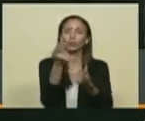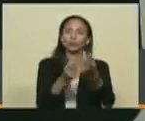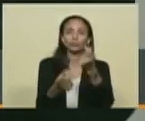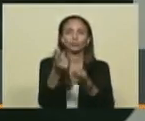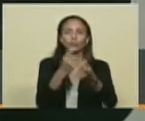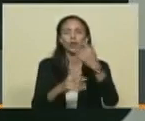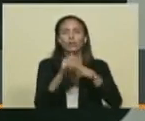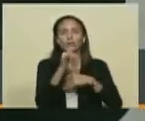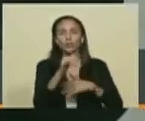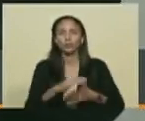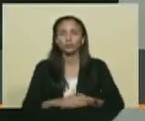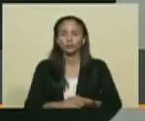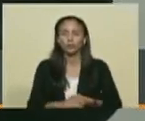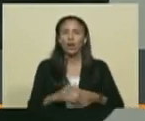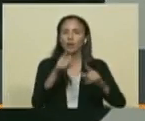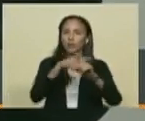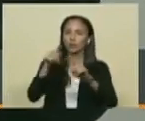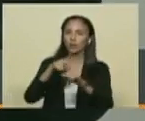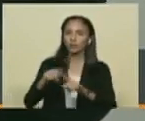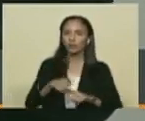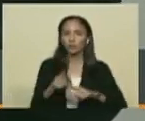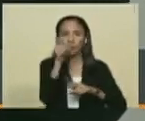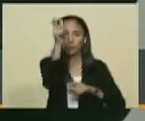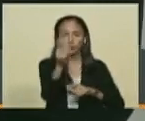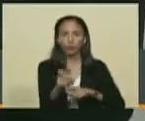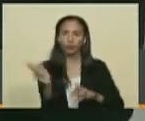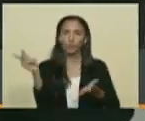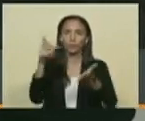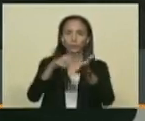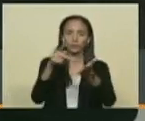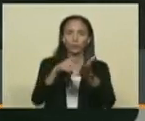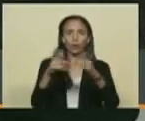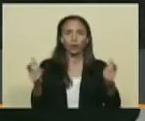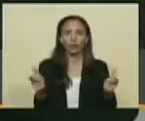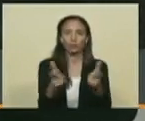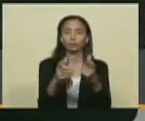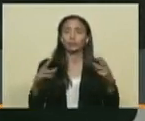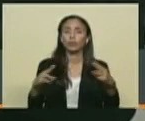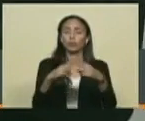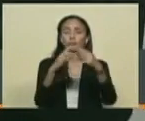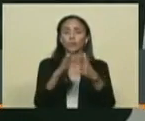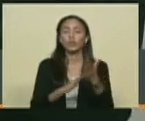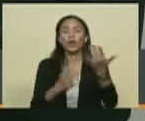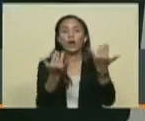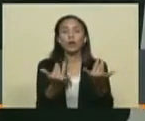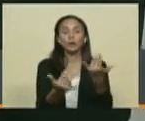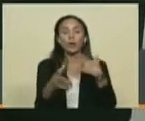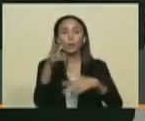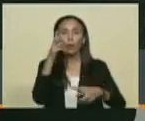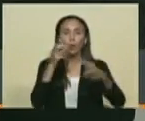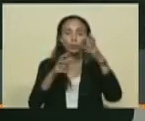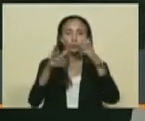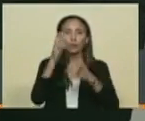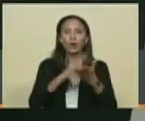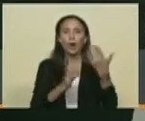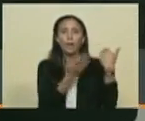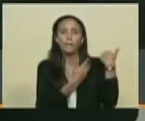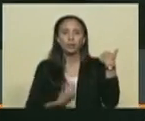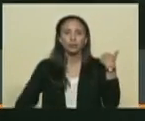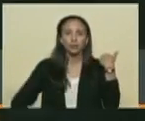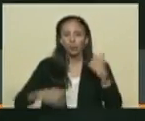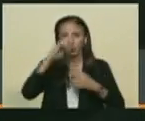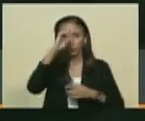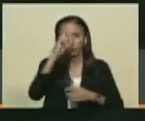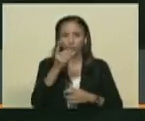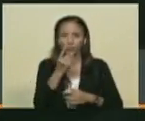e Información. Inmediatamente vamos a escuchar las palabras del presidente de la República Dominicana, país